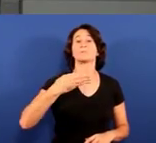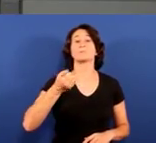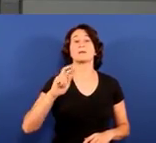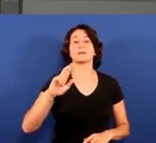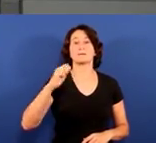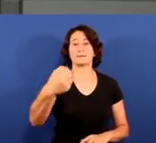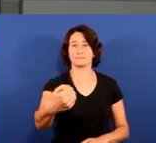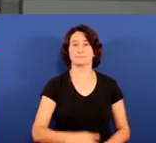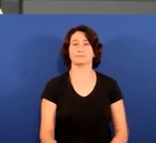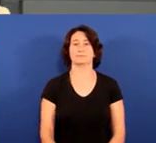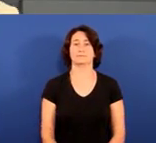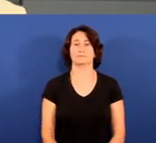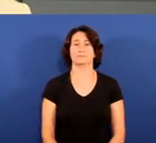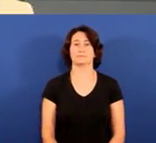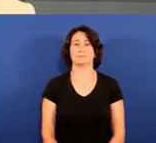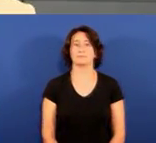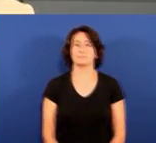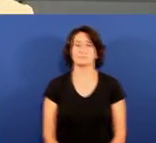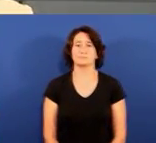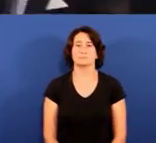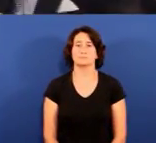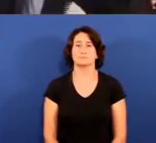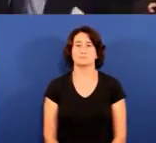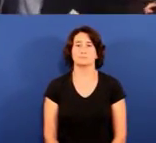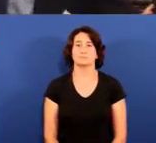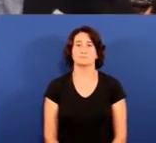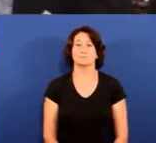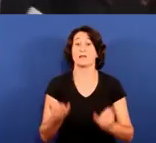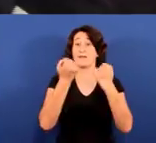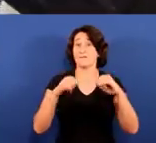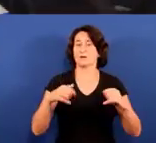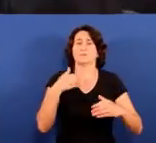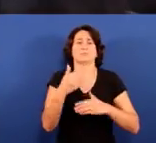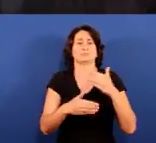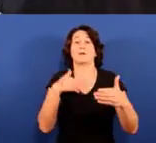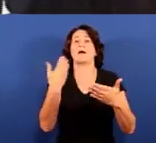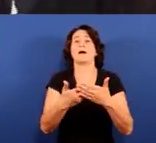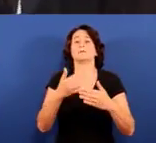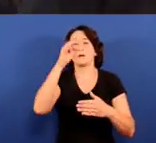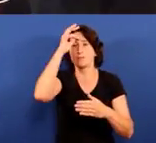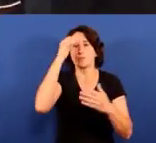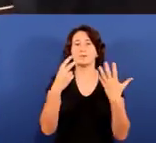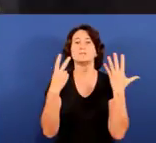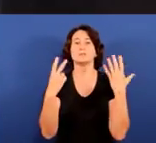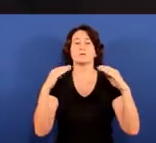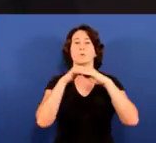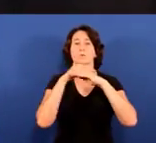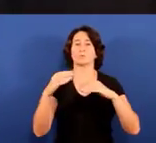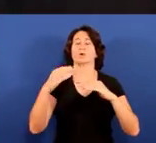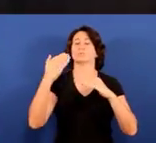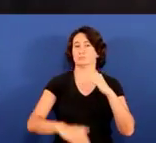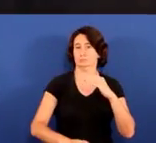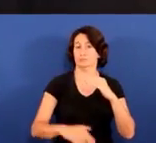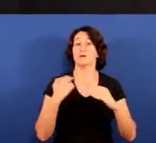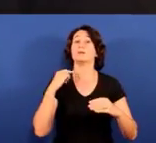7 de octubre exposiciones, conferencias, teatro y talleres relacionados con el humor, eje vertebrador de un festival hasta el que